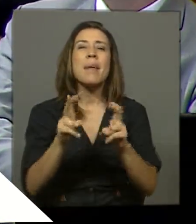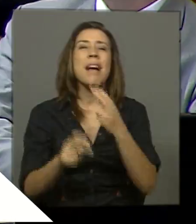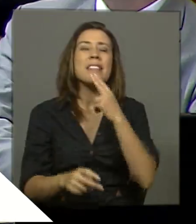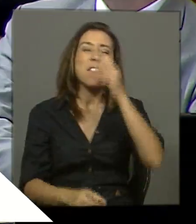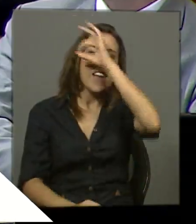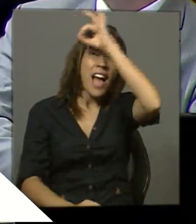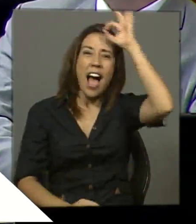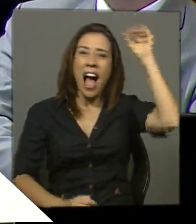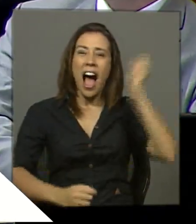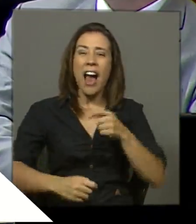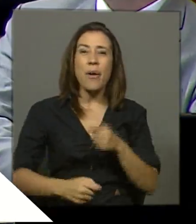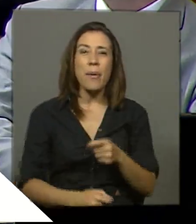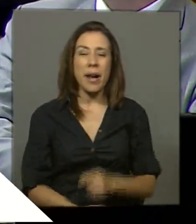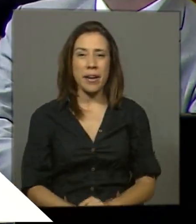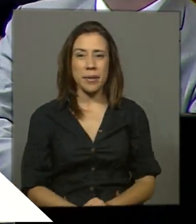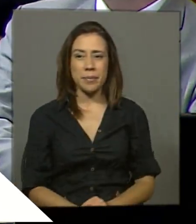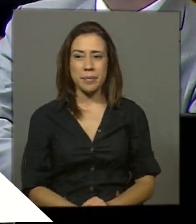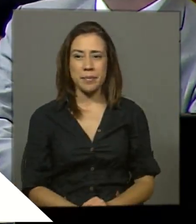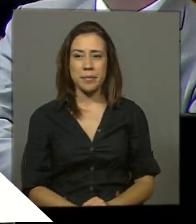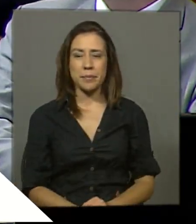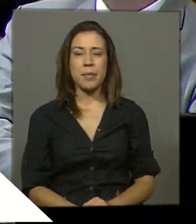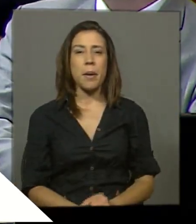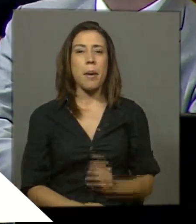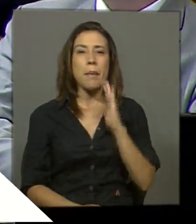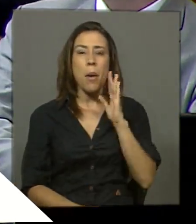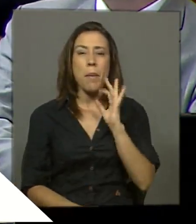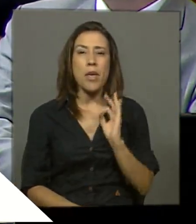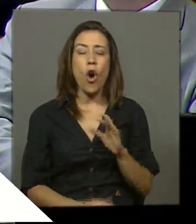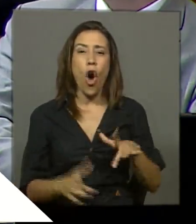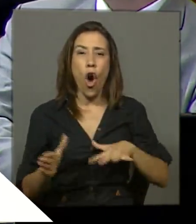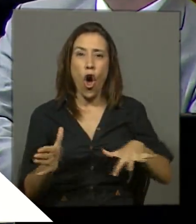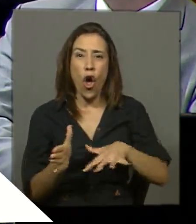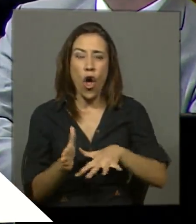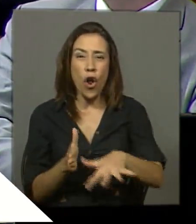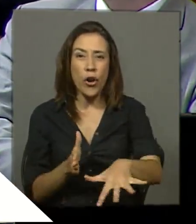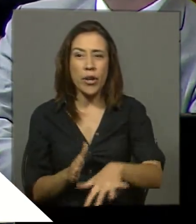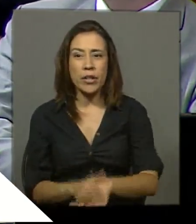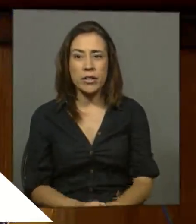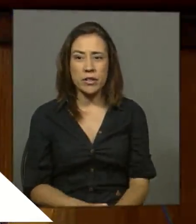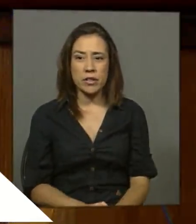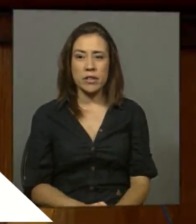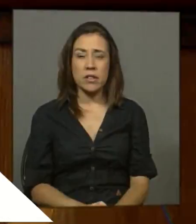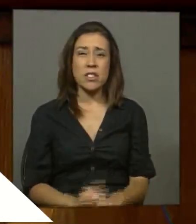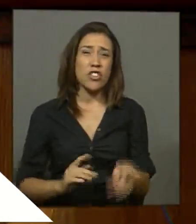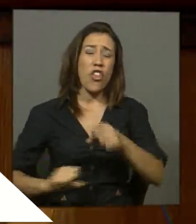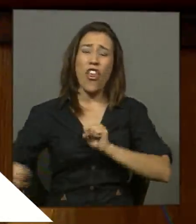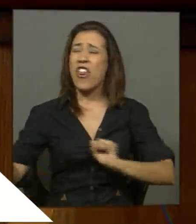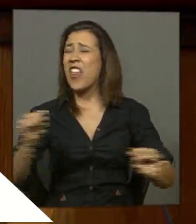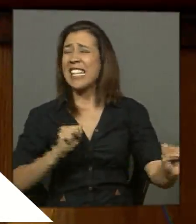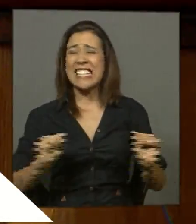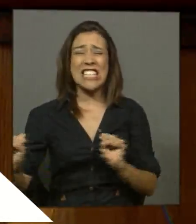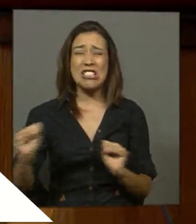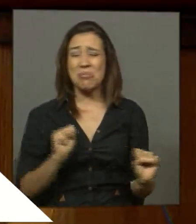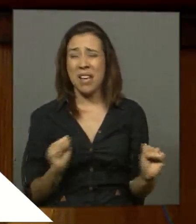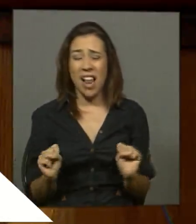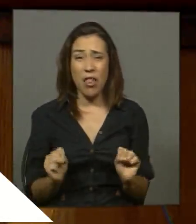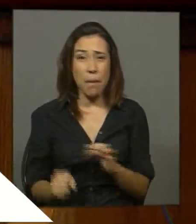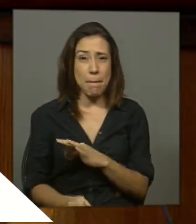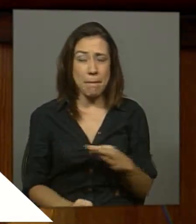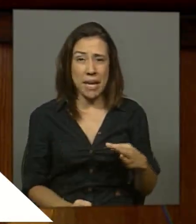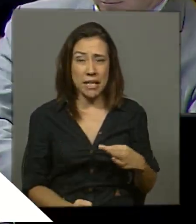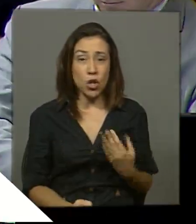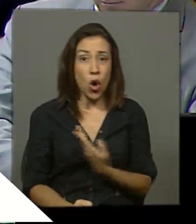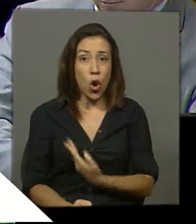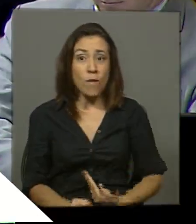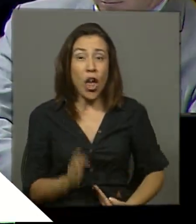ministro la gente de la araucanía el bío los ríos está desesperada ministro el